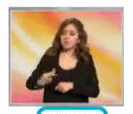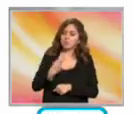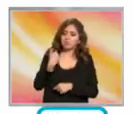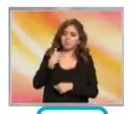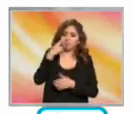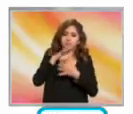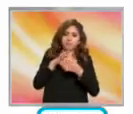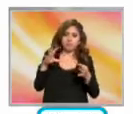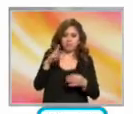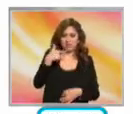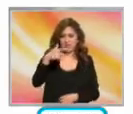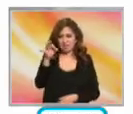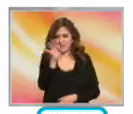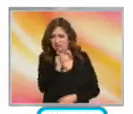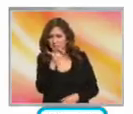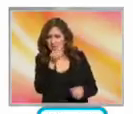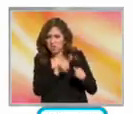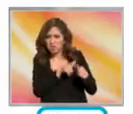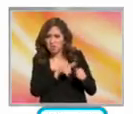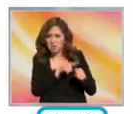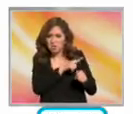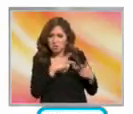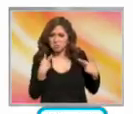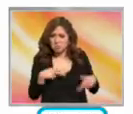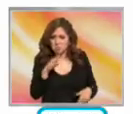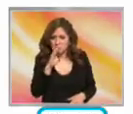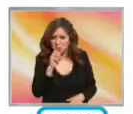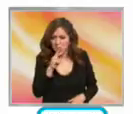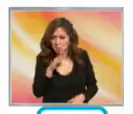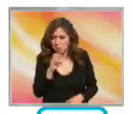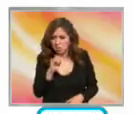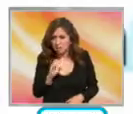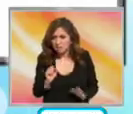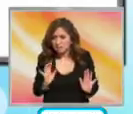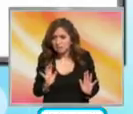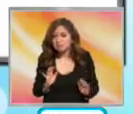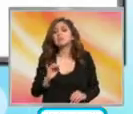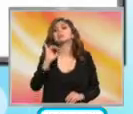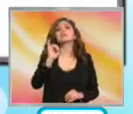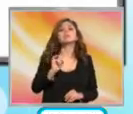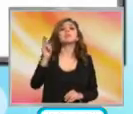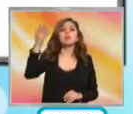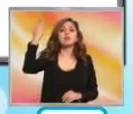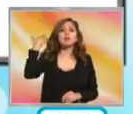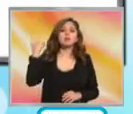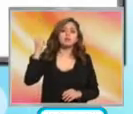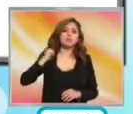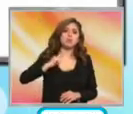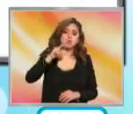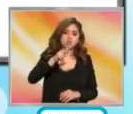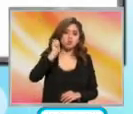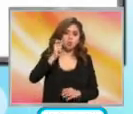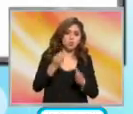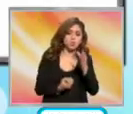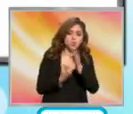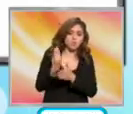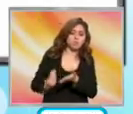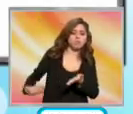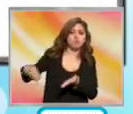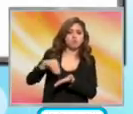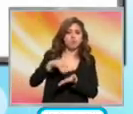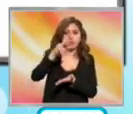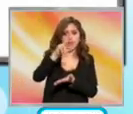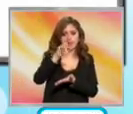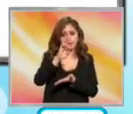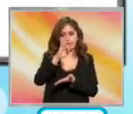con la corona española? ¿Con el color de los borbones? Con el color de los Borbones, tienes toda la razón. En el siglo XVIII los Borbones habían tomado poder y habían hecho nuevas reformas Sí.